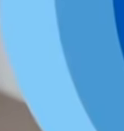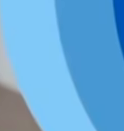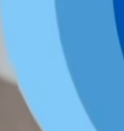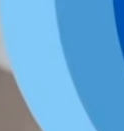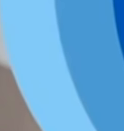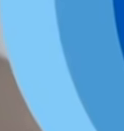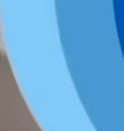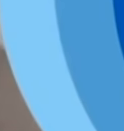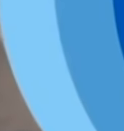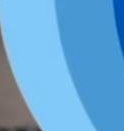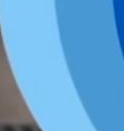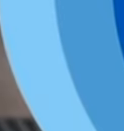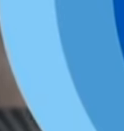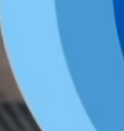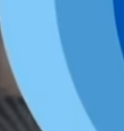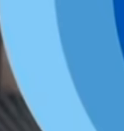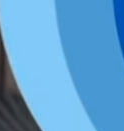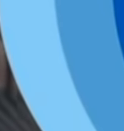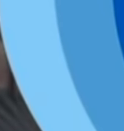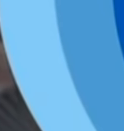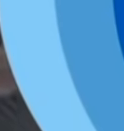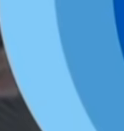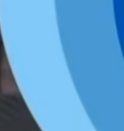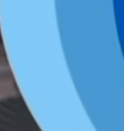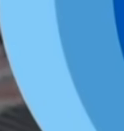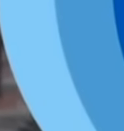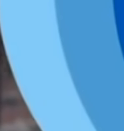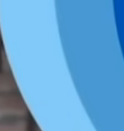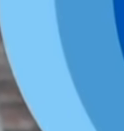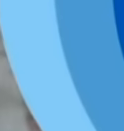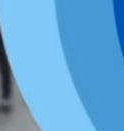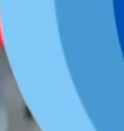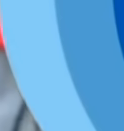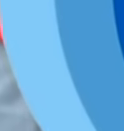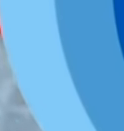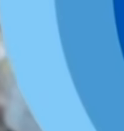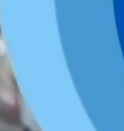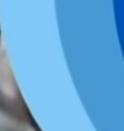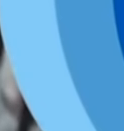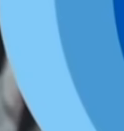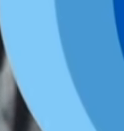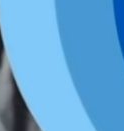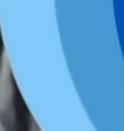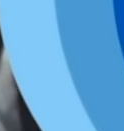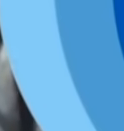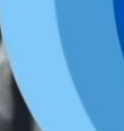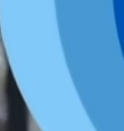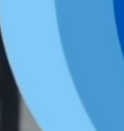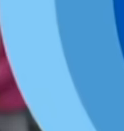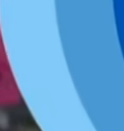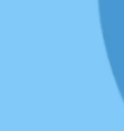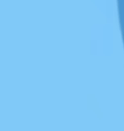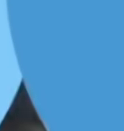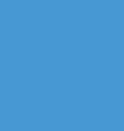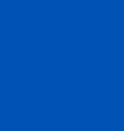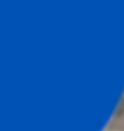Secretaría de Bienestar Social junto a UNICEF habilitan albergue para niños migrantes deportados que deben guardar